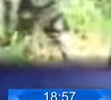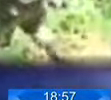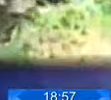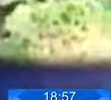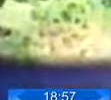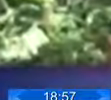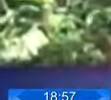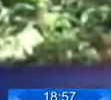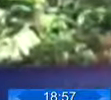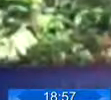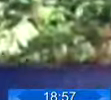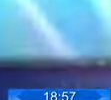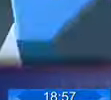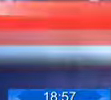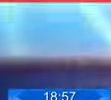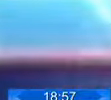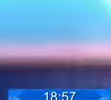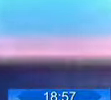de deshidratación.